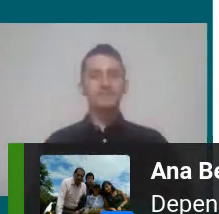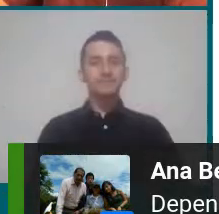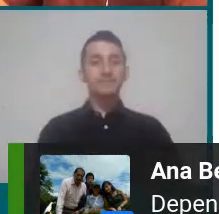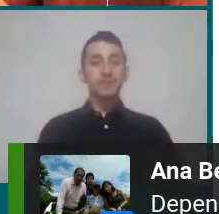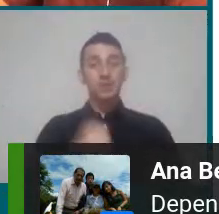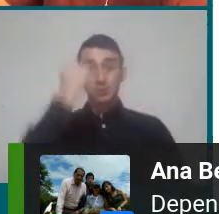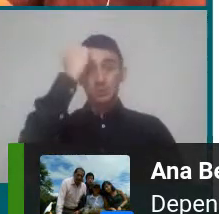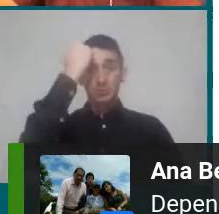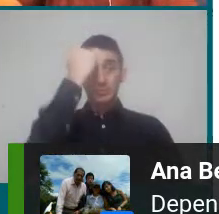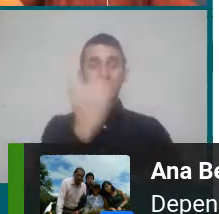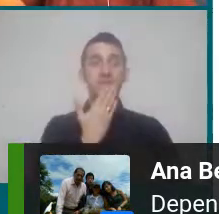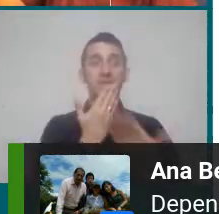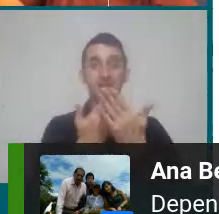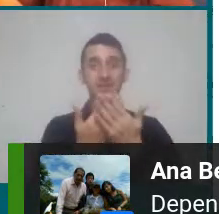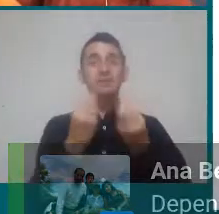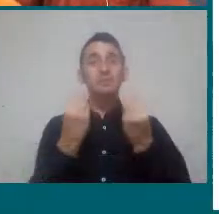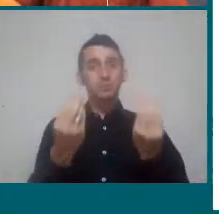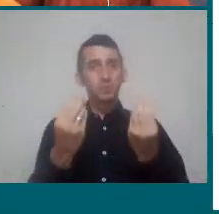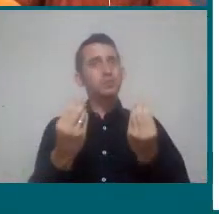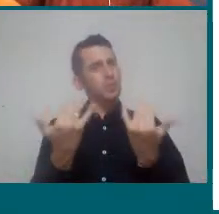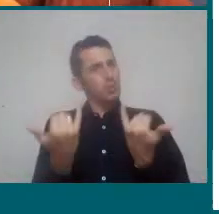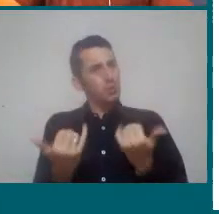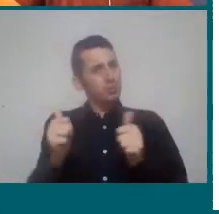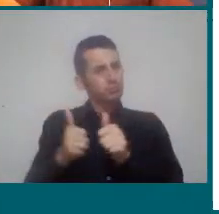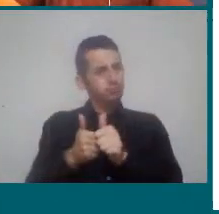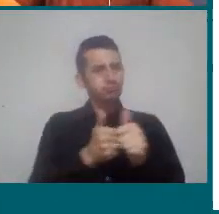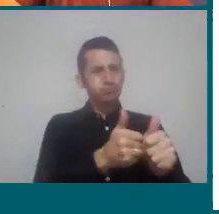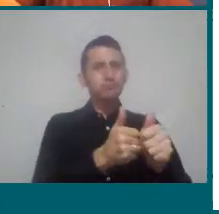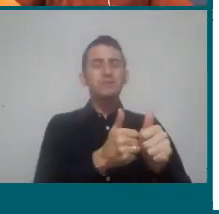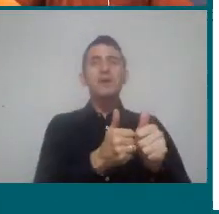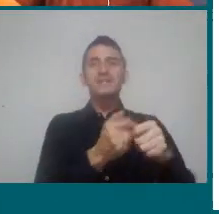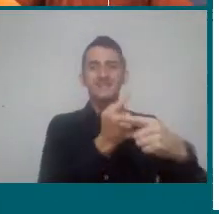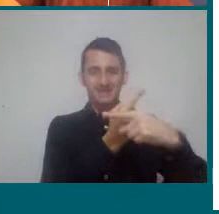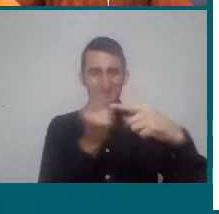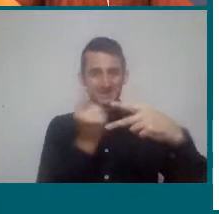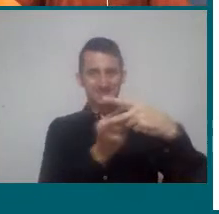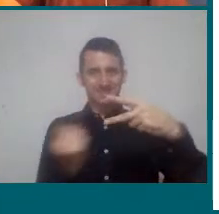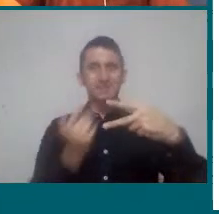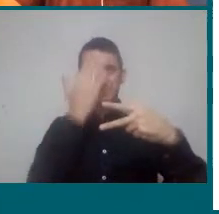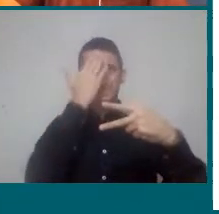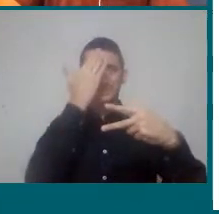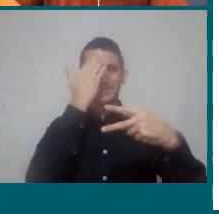Profesor, muchísimas gracias. Gracias por estar acá con nosotros en estas semanas de desarrollo